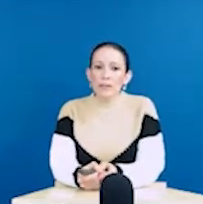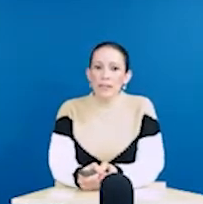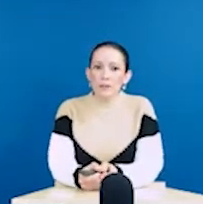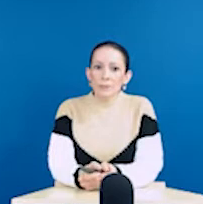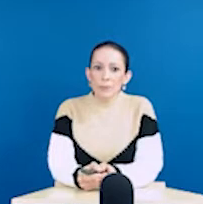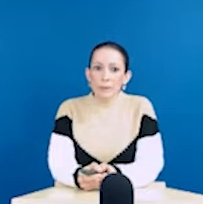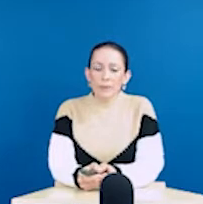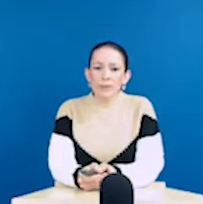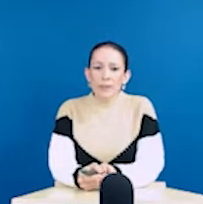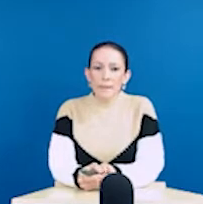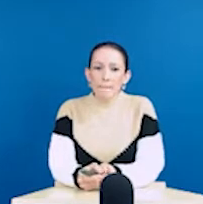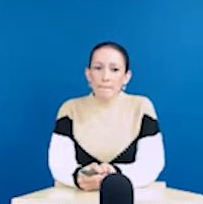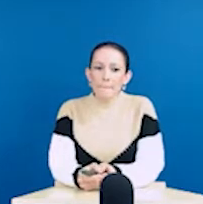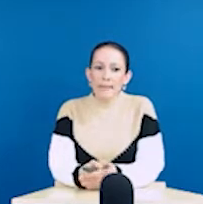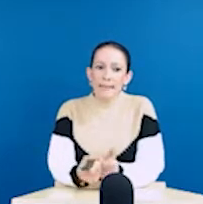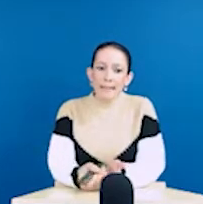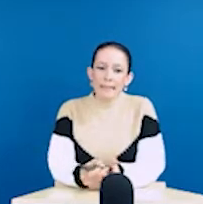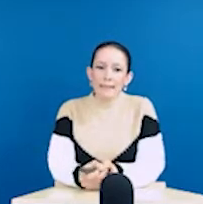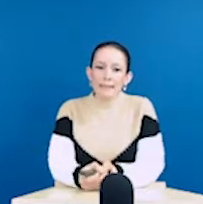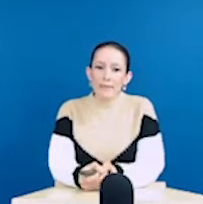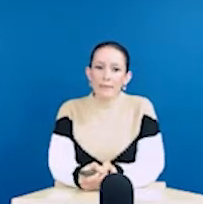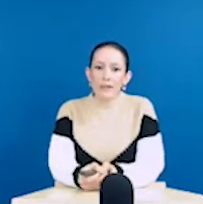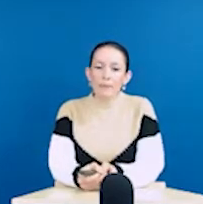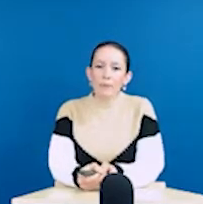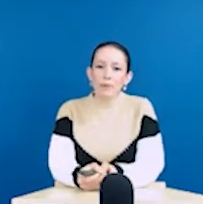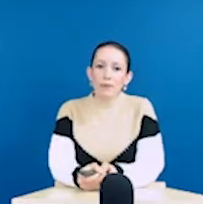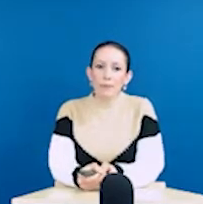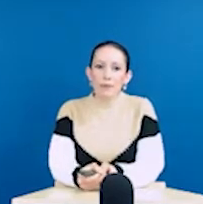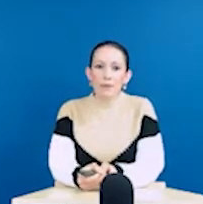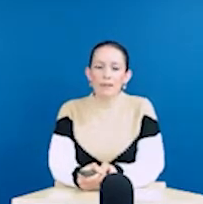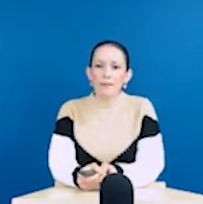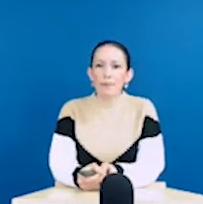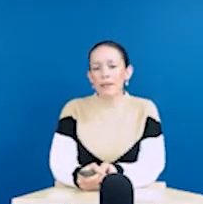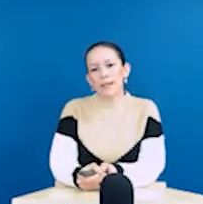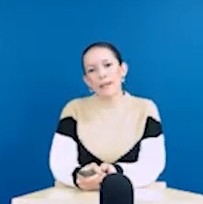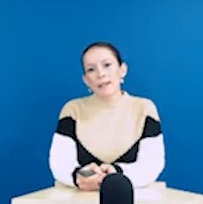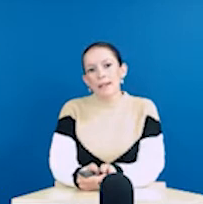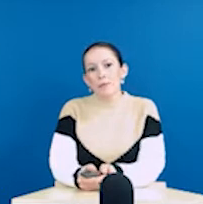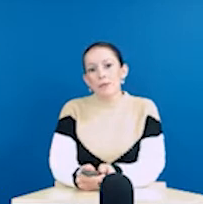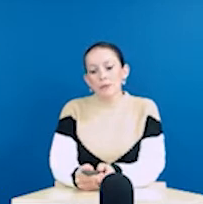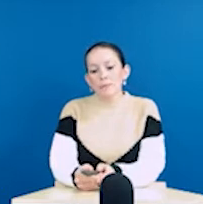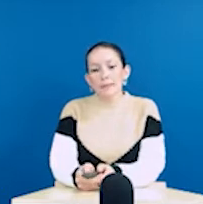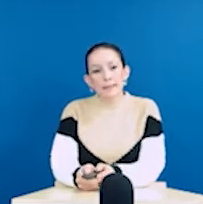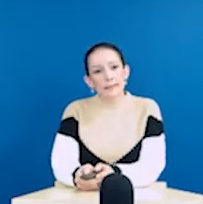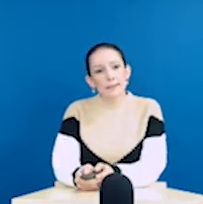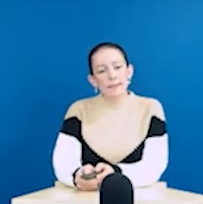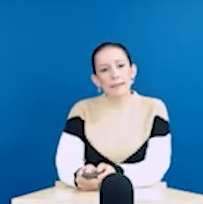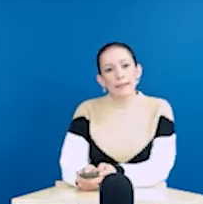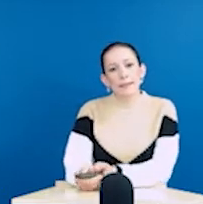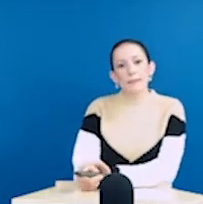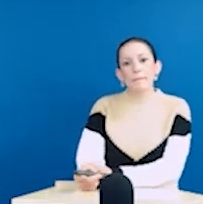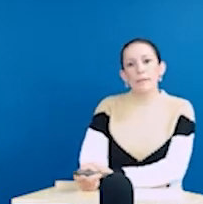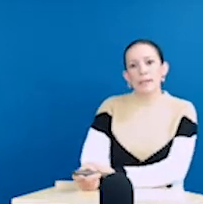Nosotros los auxiliares nos volvemos en las salas de quimioterapia muy observadoras, porque nuestros